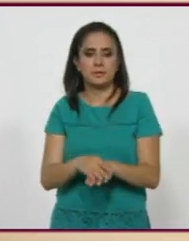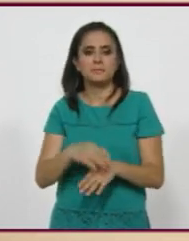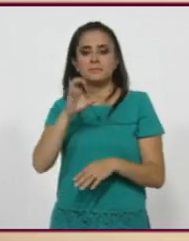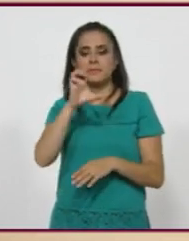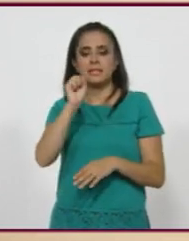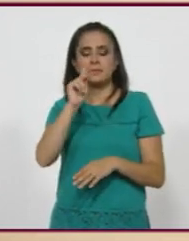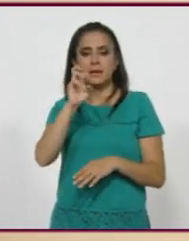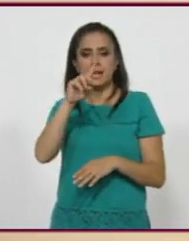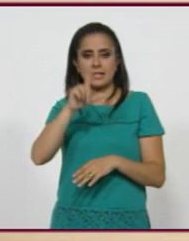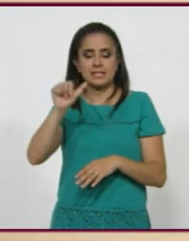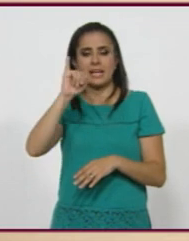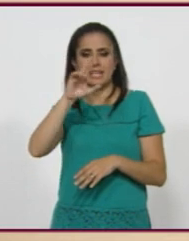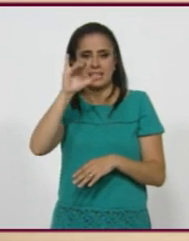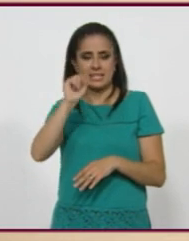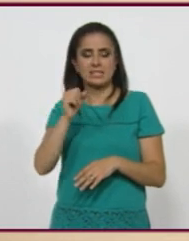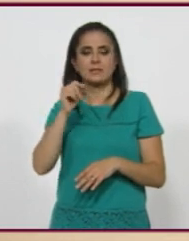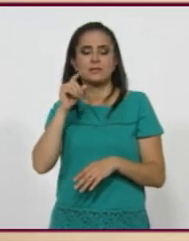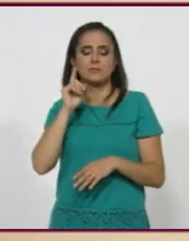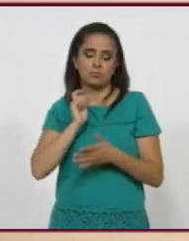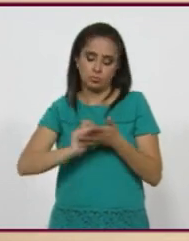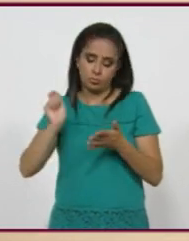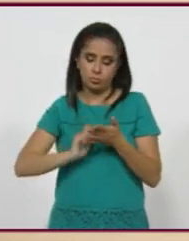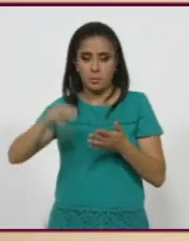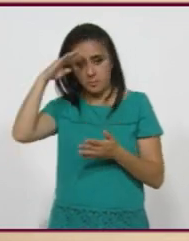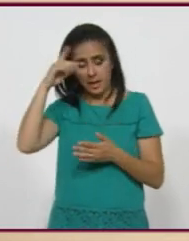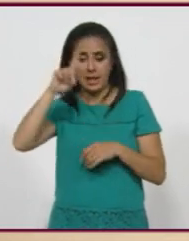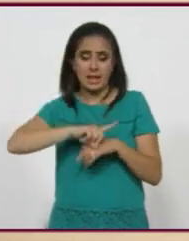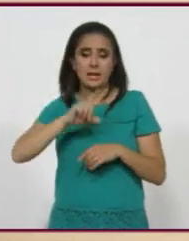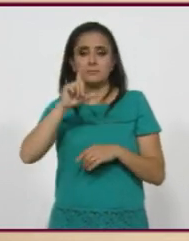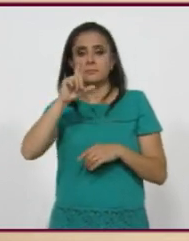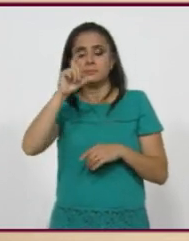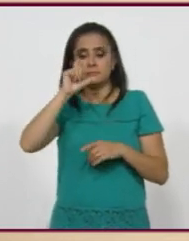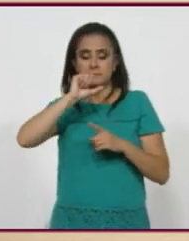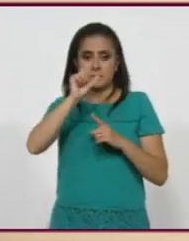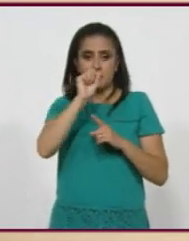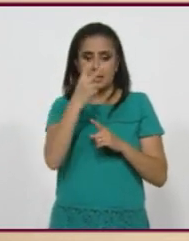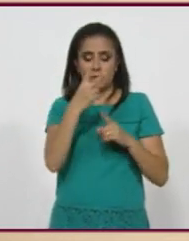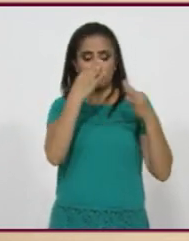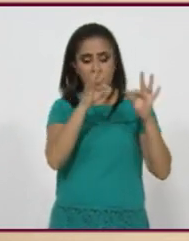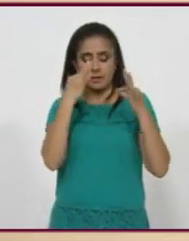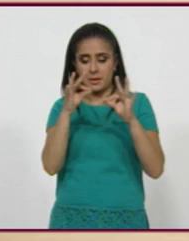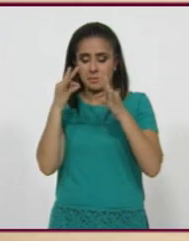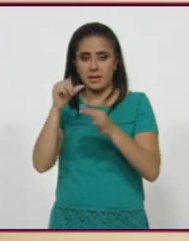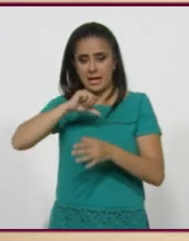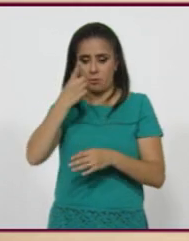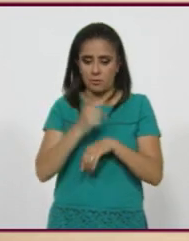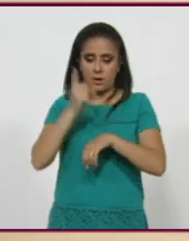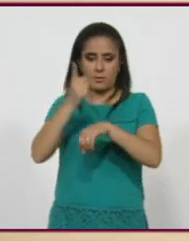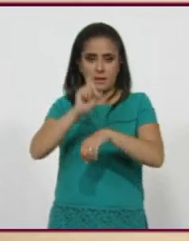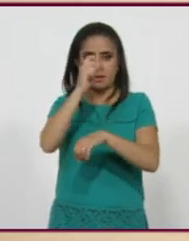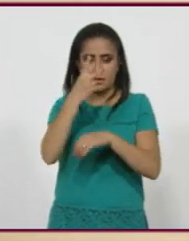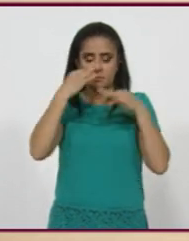Esperanza Iris, de Silvia Cherem, porque así estaba programado, que en cada 22 páginas, más bien, cada día avanzando a